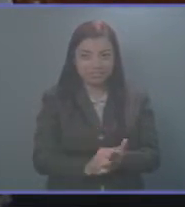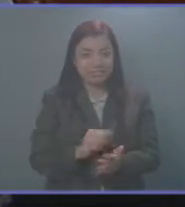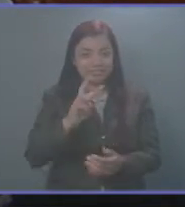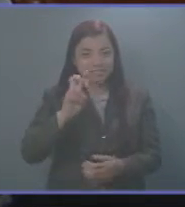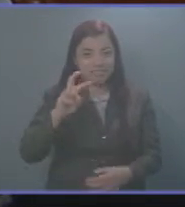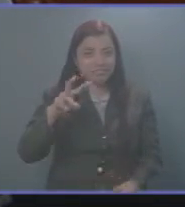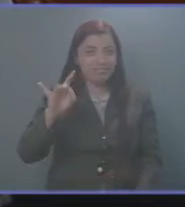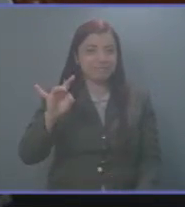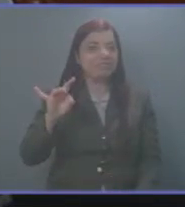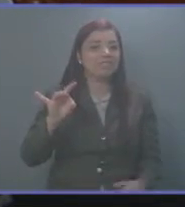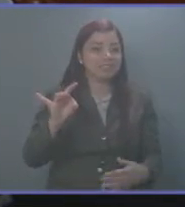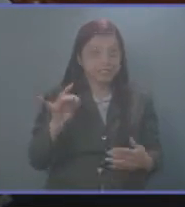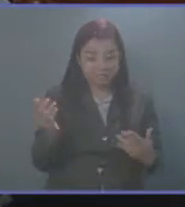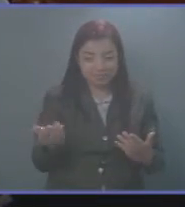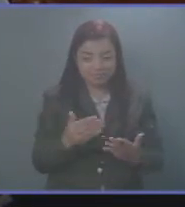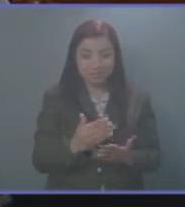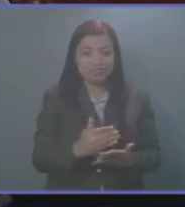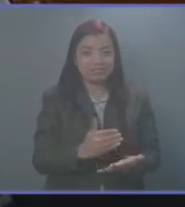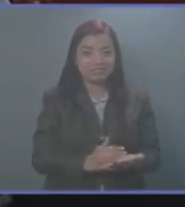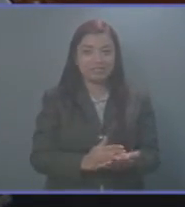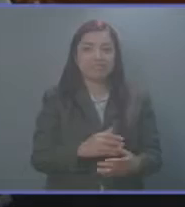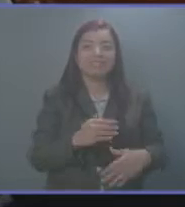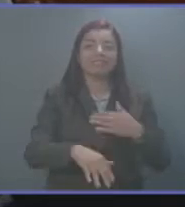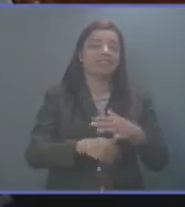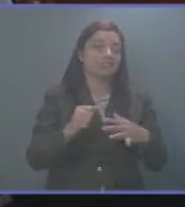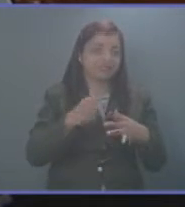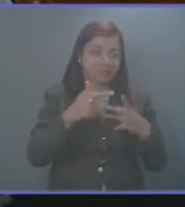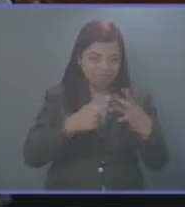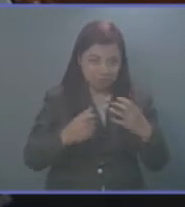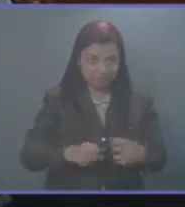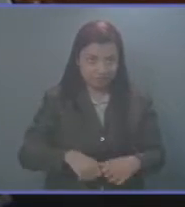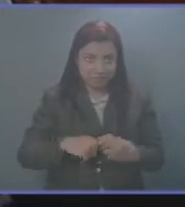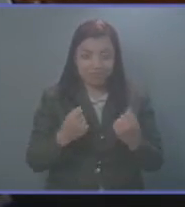puede. Es ilegal.